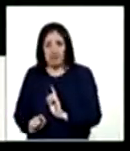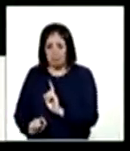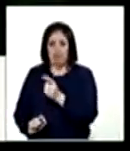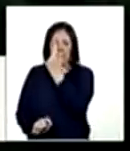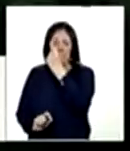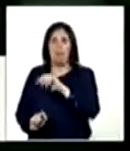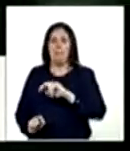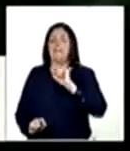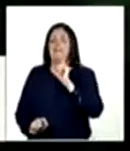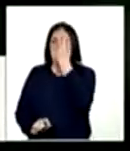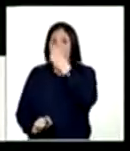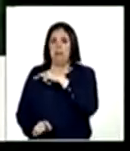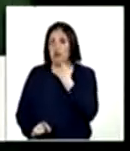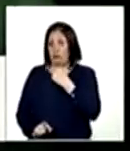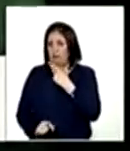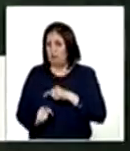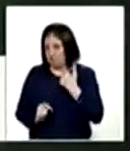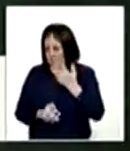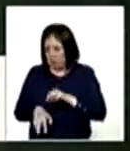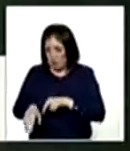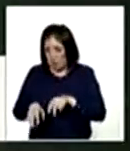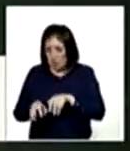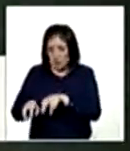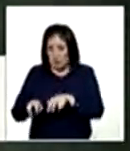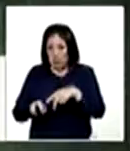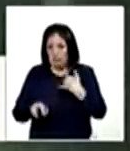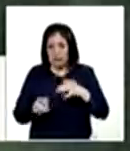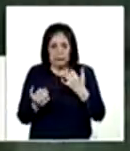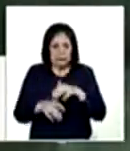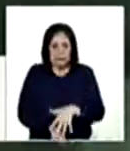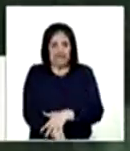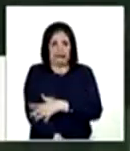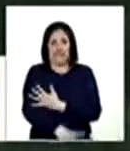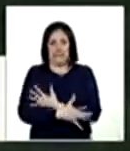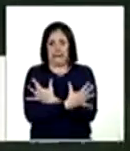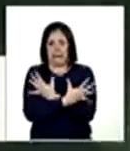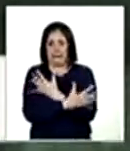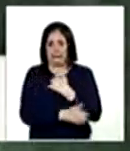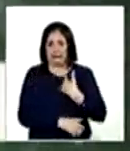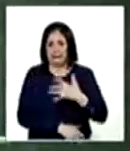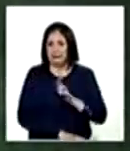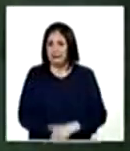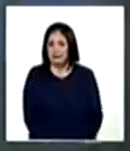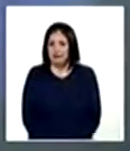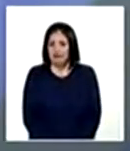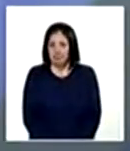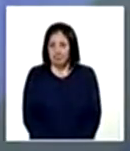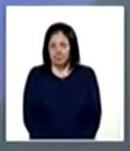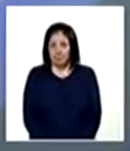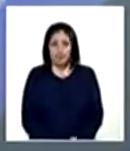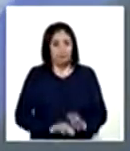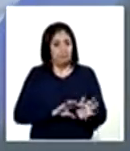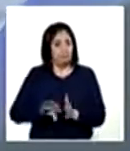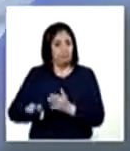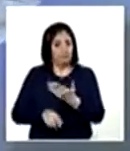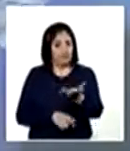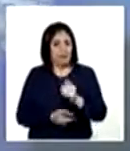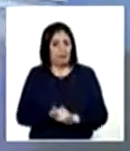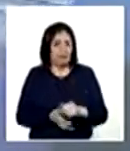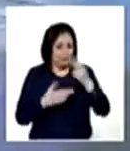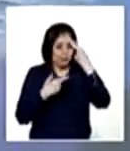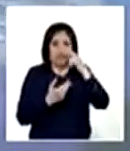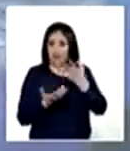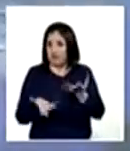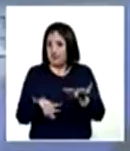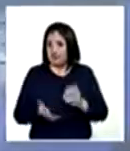1 de noviembre el recorrido será más espeluznante. Bien, en la siguiente nota nos vamos a